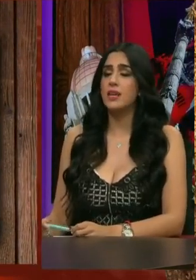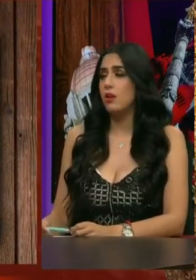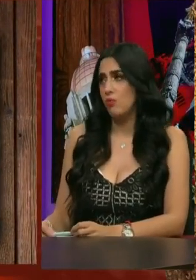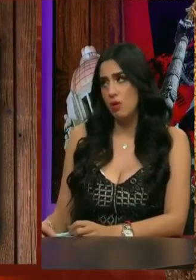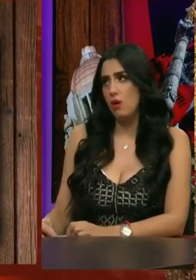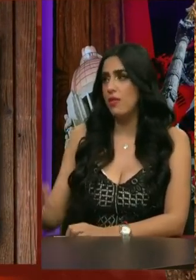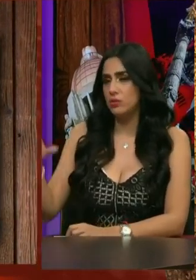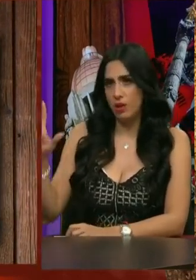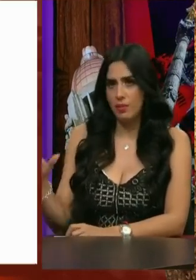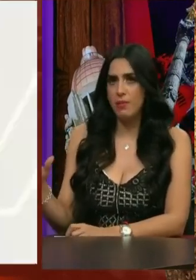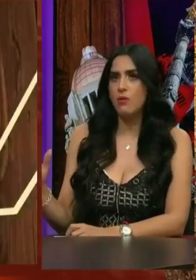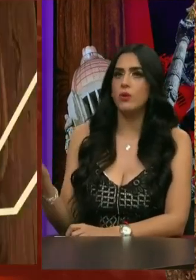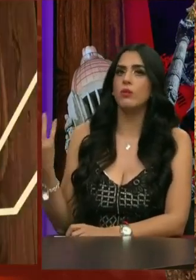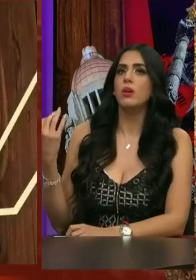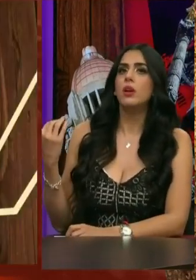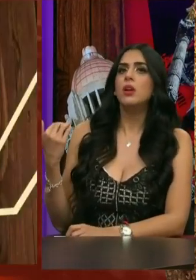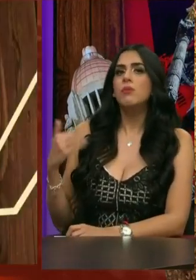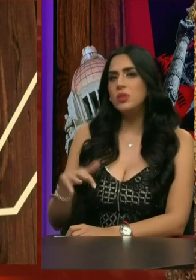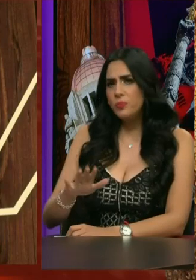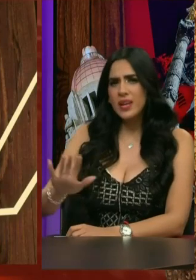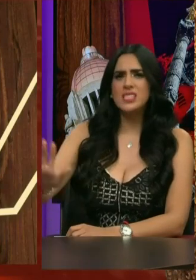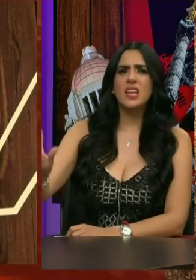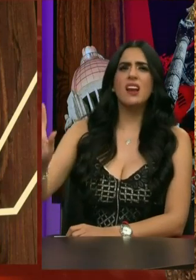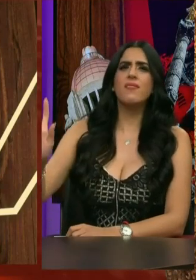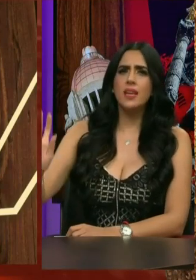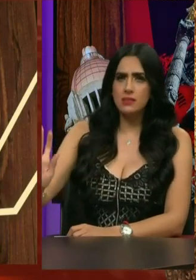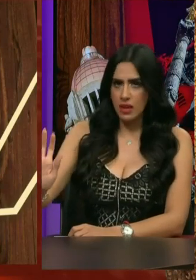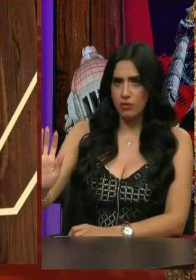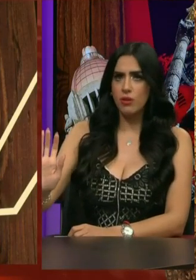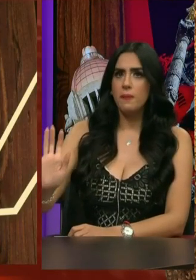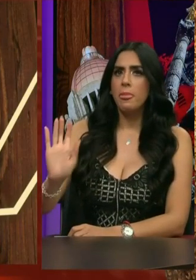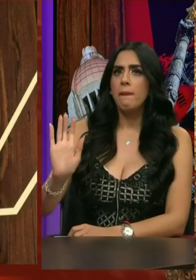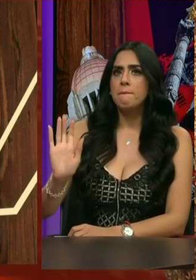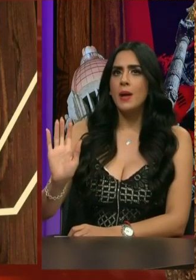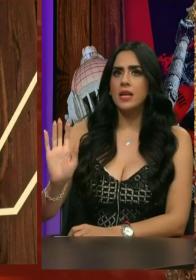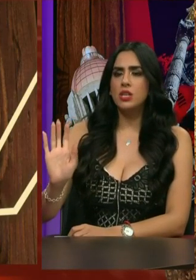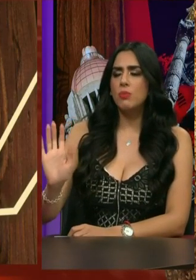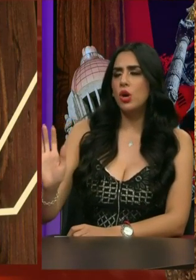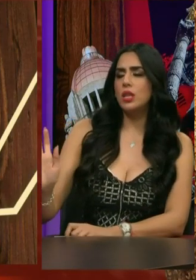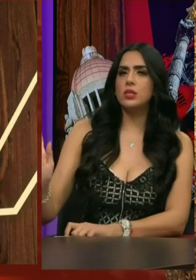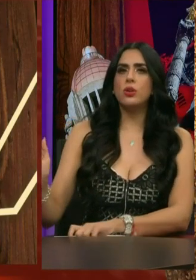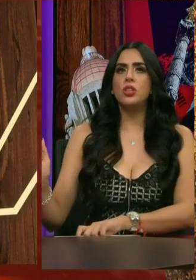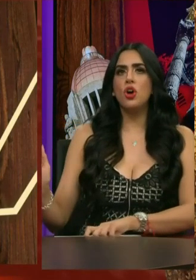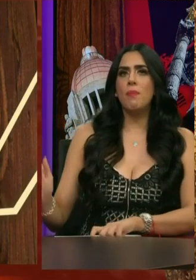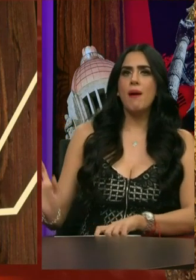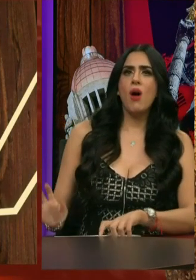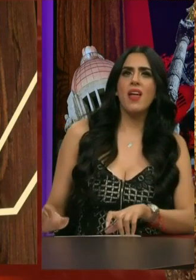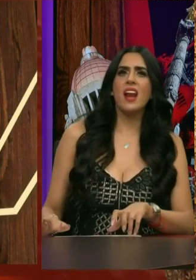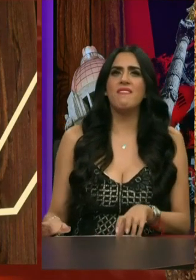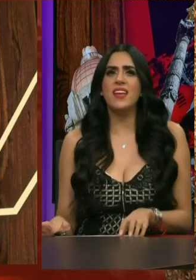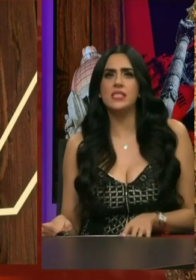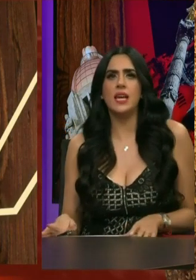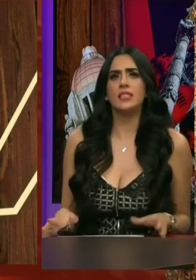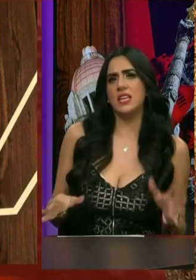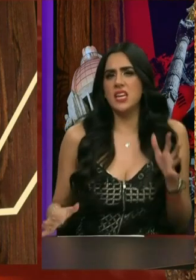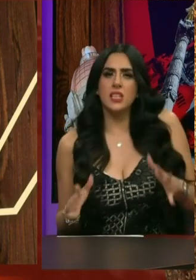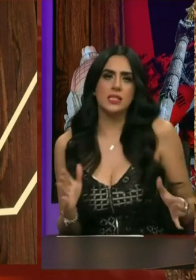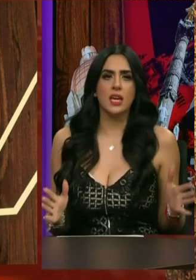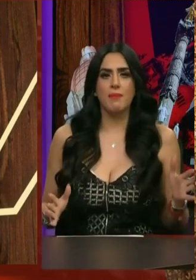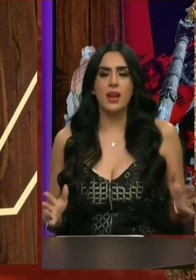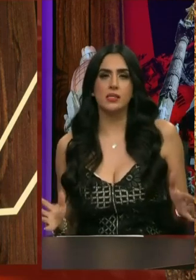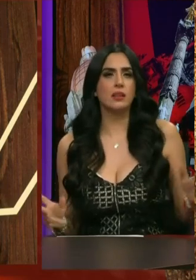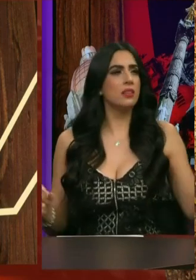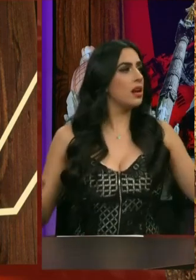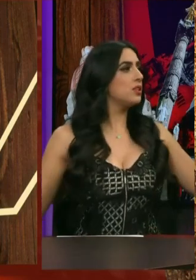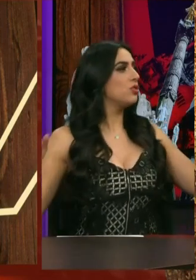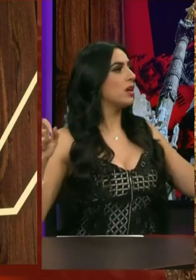no crezcan como una ola de tsunami, Mau, bueno, ¿está? Pues pueden seguir la fiesta, ¿no? Sí, claro. Así como dijo la Tesorito, vamos a darle fiesta a esta gente